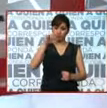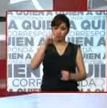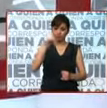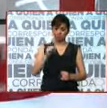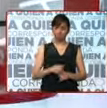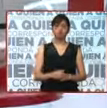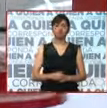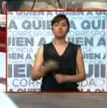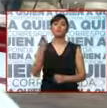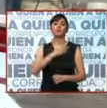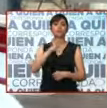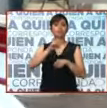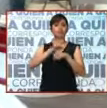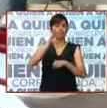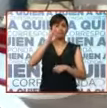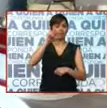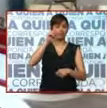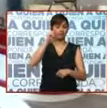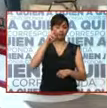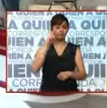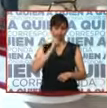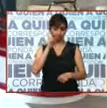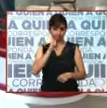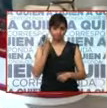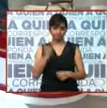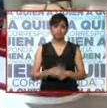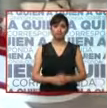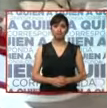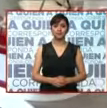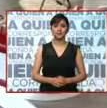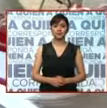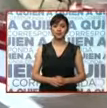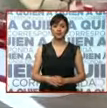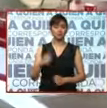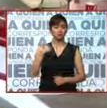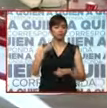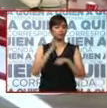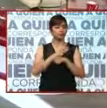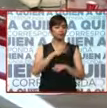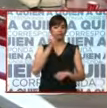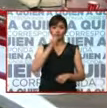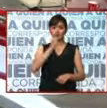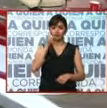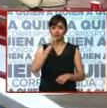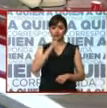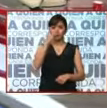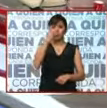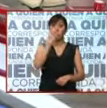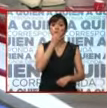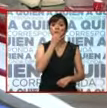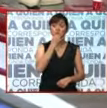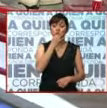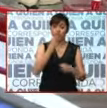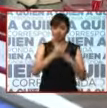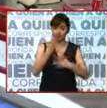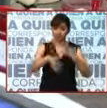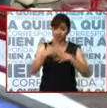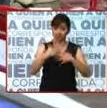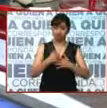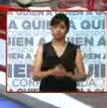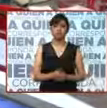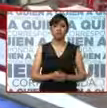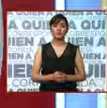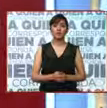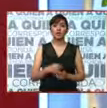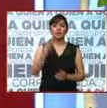¿cómo te portas? Hola, muy buenos días. Bien, como siempre. Bien, bien, tranquilaza, ¿eh? No, 10:30, tienes un minuto. O sea, ¿qué? Apúrele. Muy bien, les presentamos